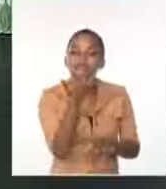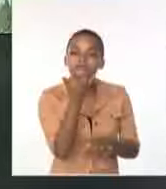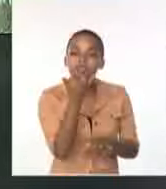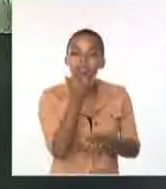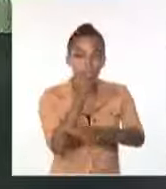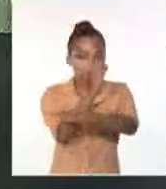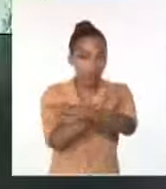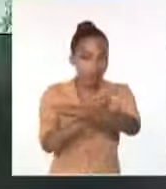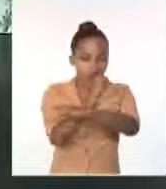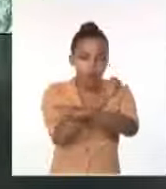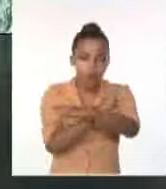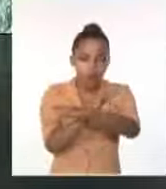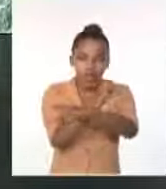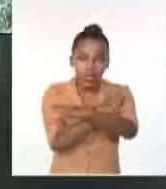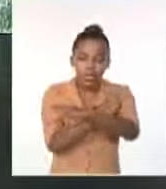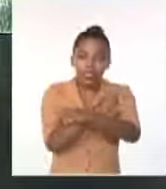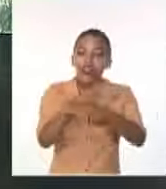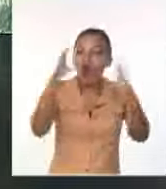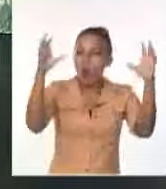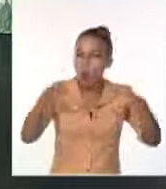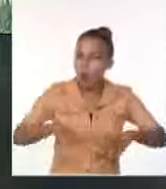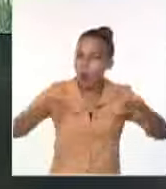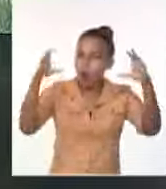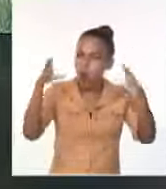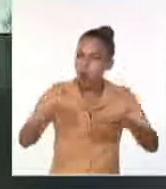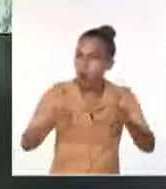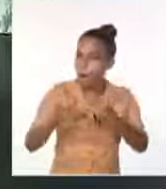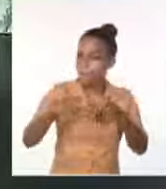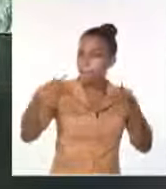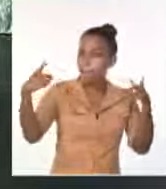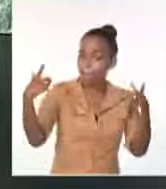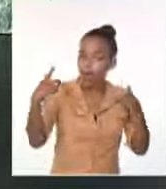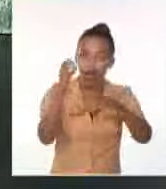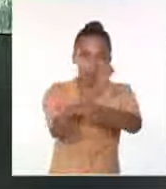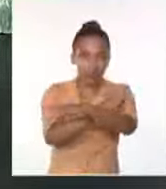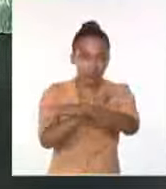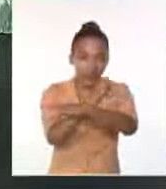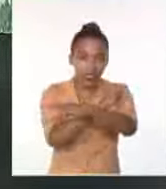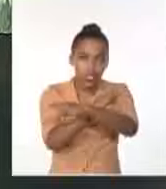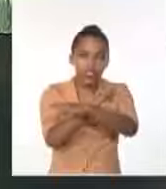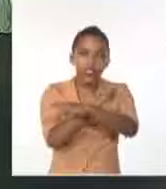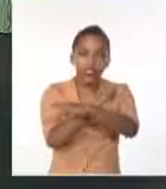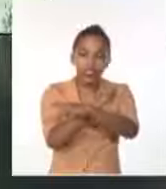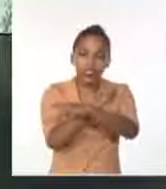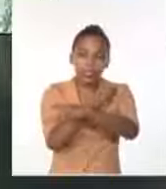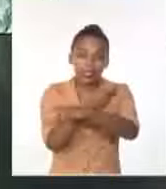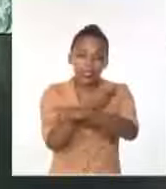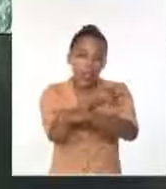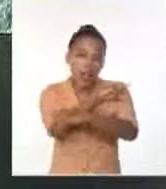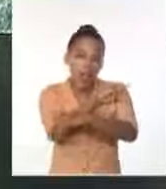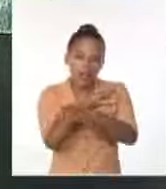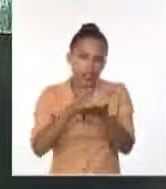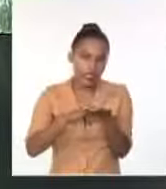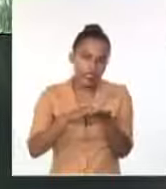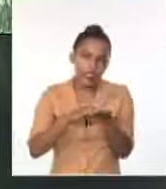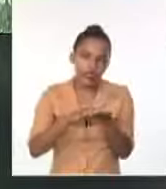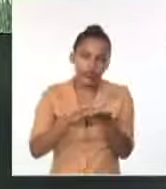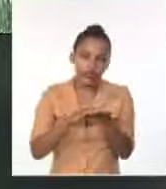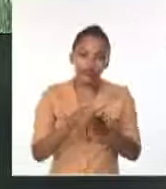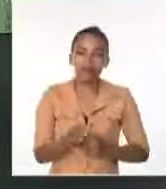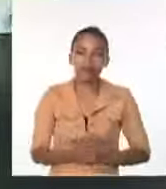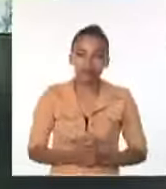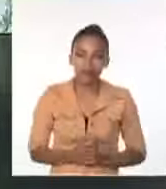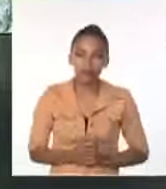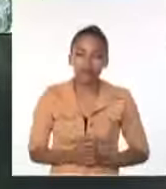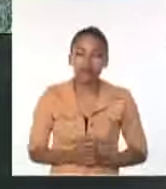nacional aumentando la lluvia en las provincias orientales que hasta el momento no tenía en los últimos días Así que estas son las condiciones